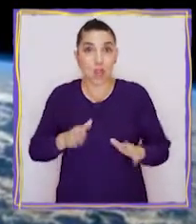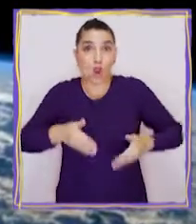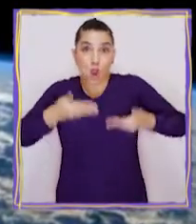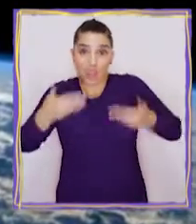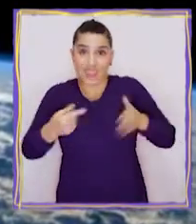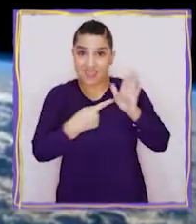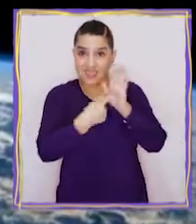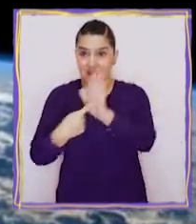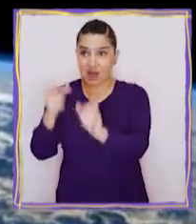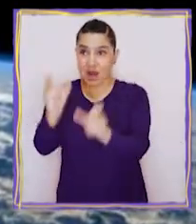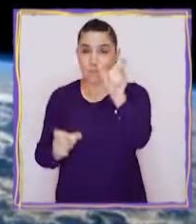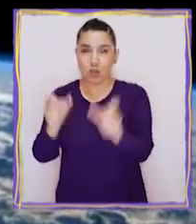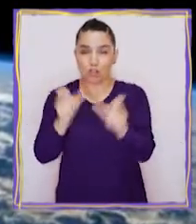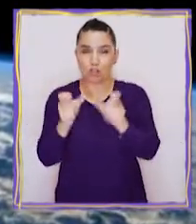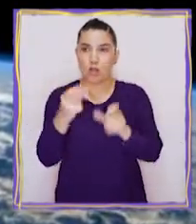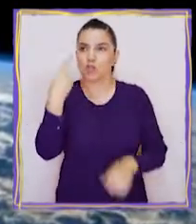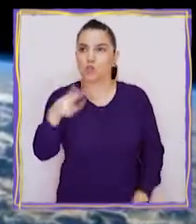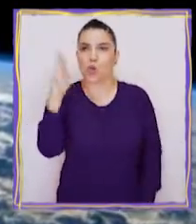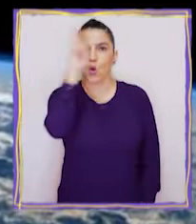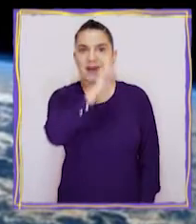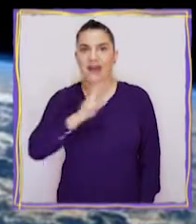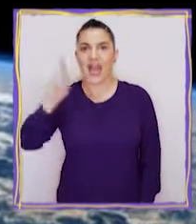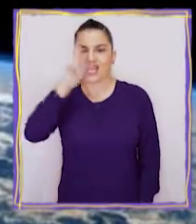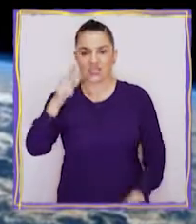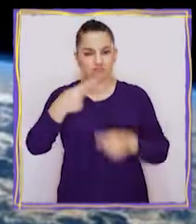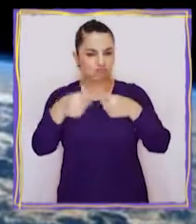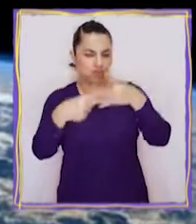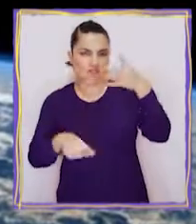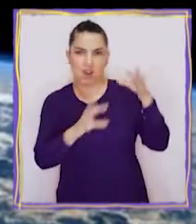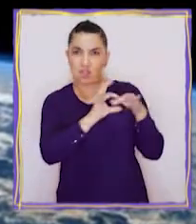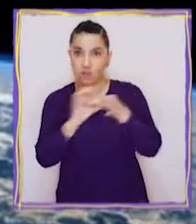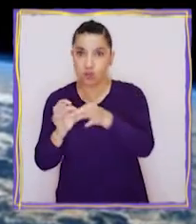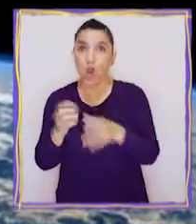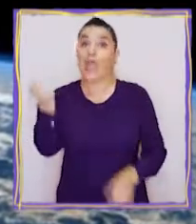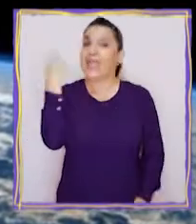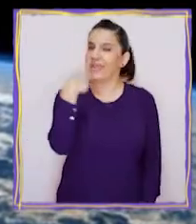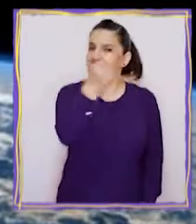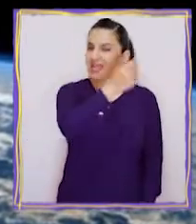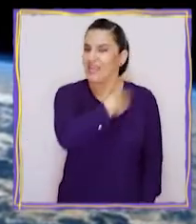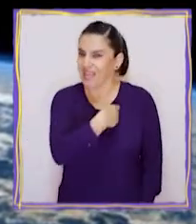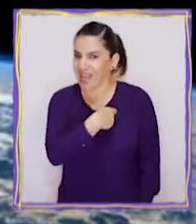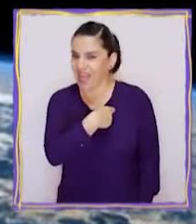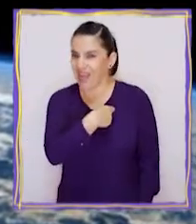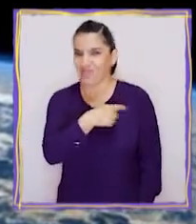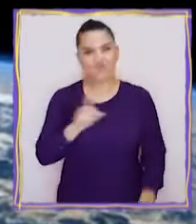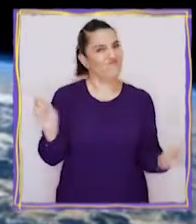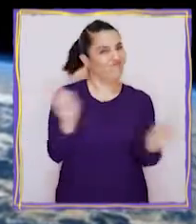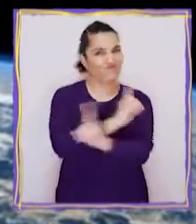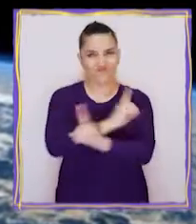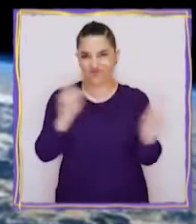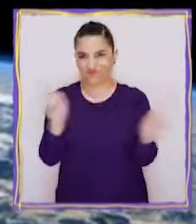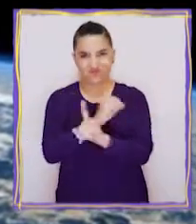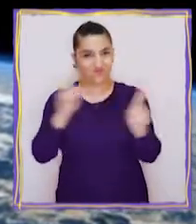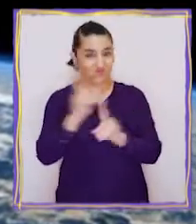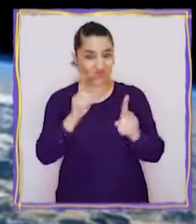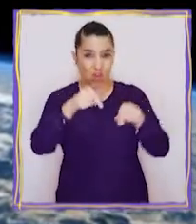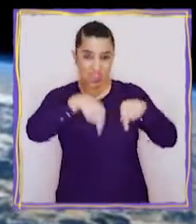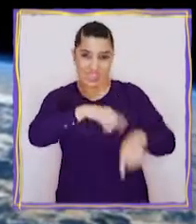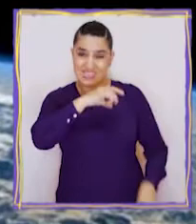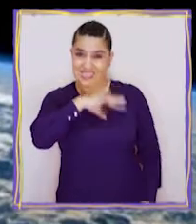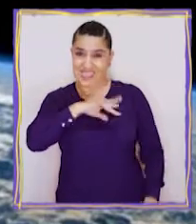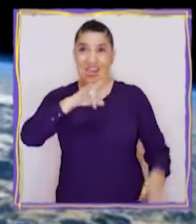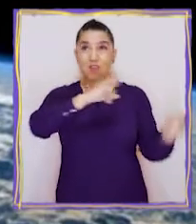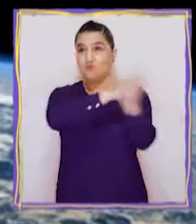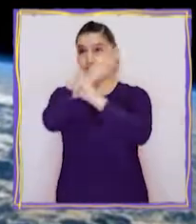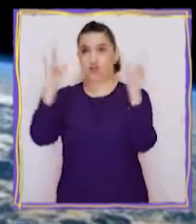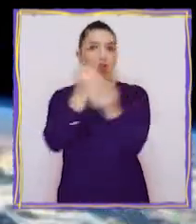Hoy, discriminar a las personas por su origen racial u otros motivos o tener esclavos es algo que ninguna galaxia, ni en